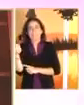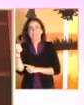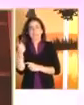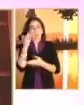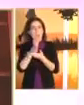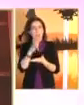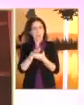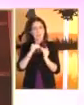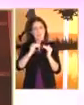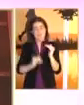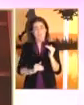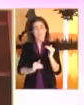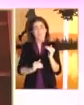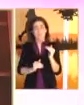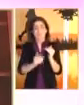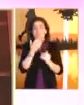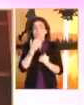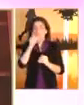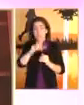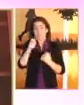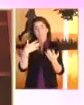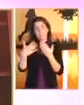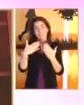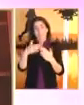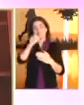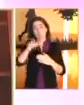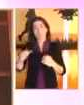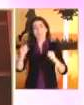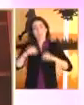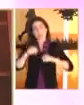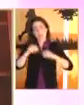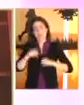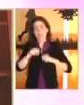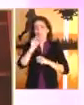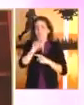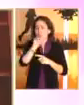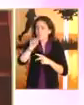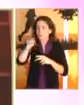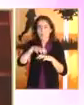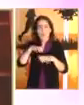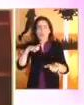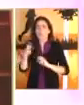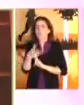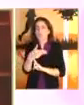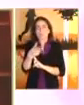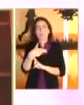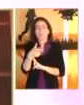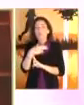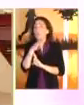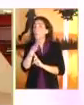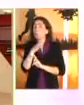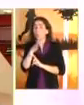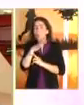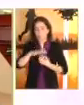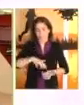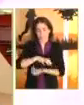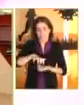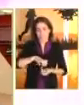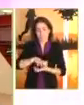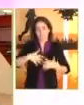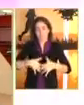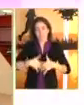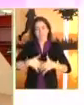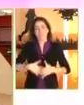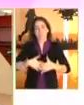de los mayores, si hiciéramos una encuesta, preferirían siempre pescado que carne. ¿Por qué? Porque es más digestible, lo toleran mejor,